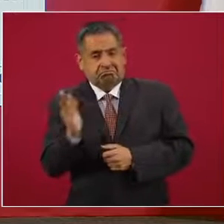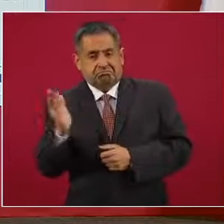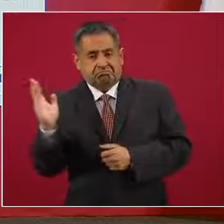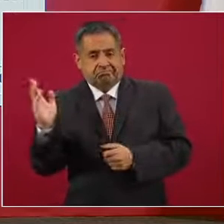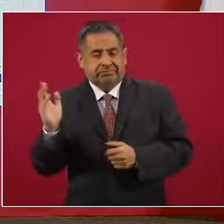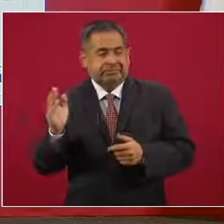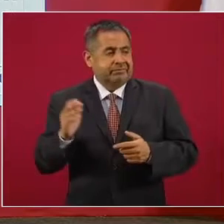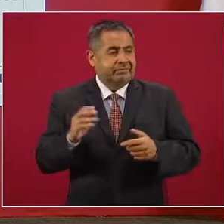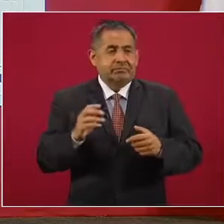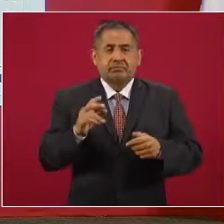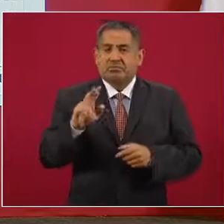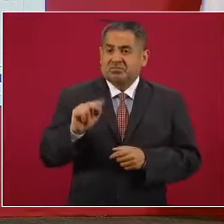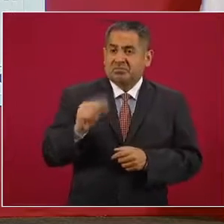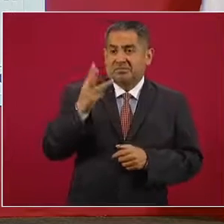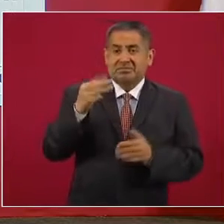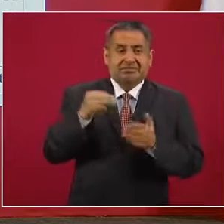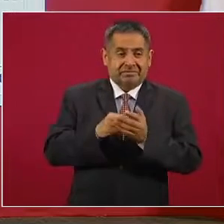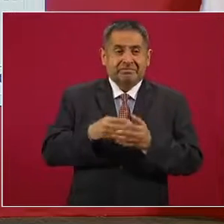83.000 empleos.